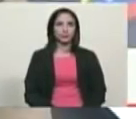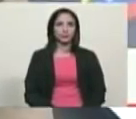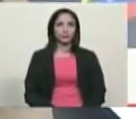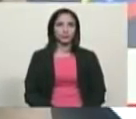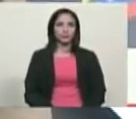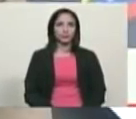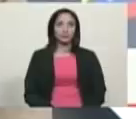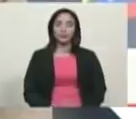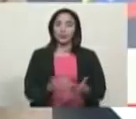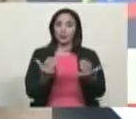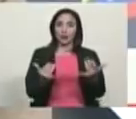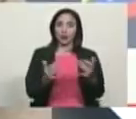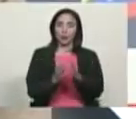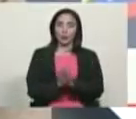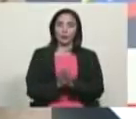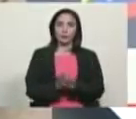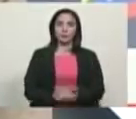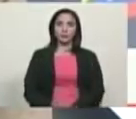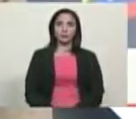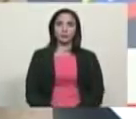Yo quiero pedir